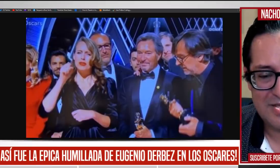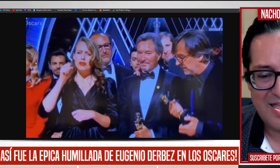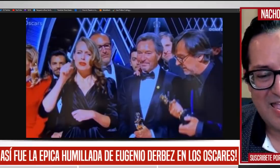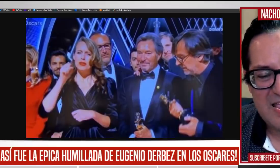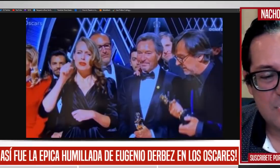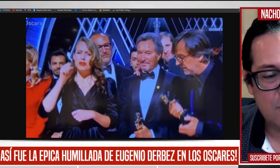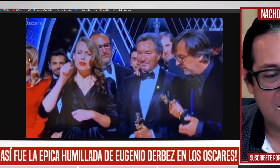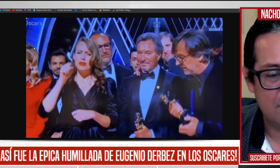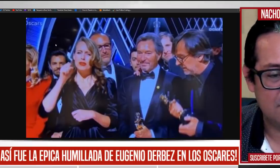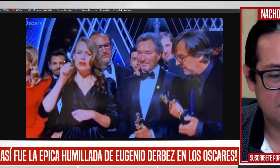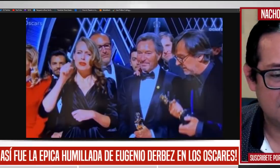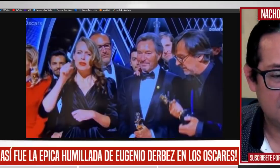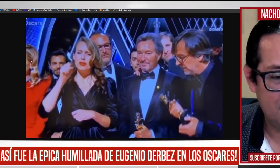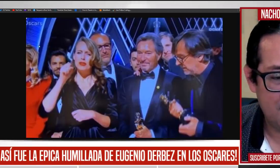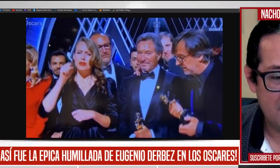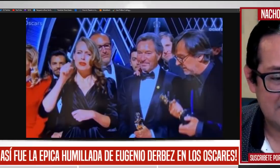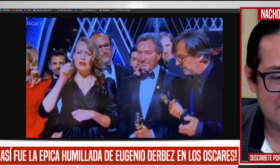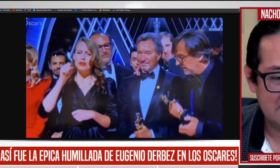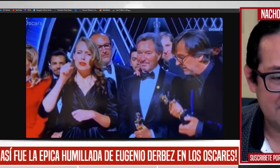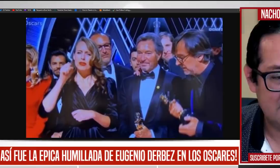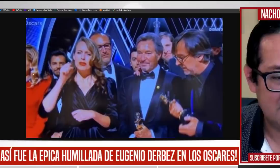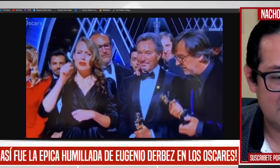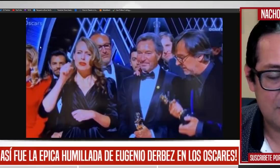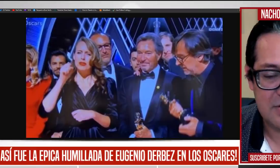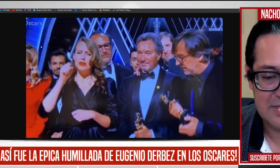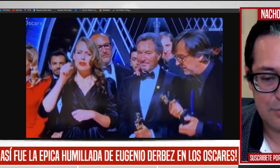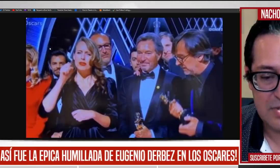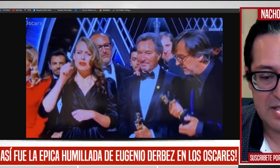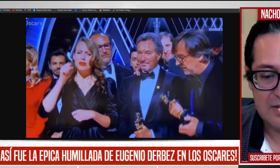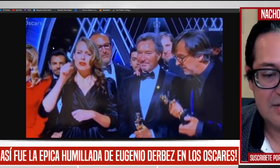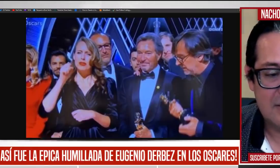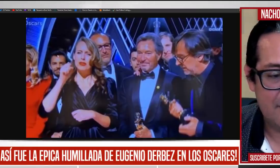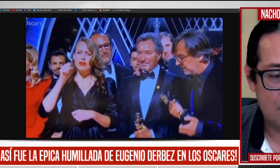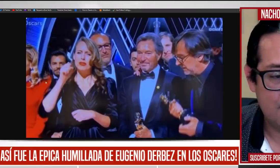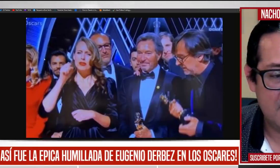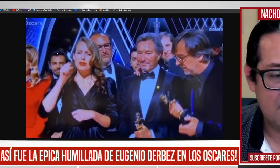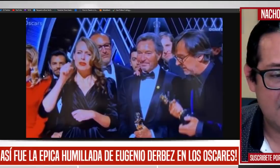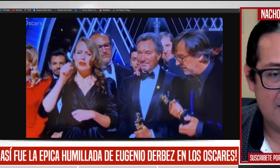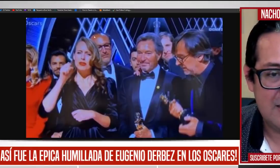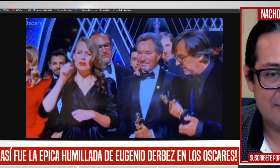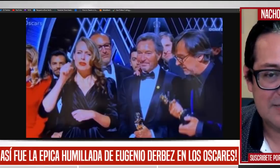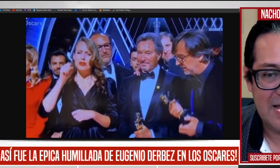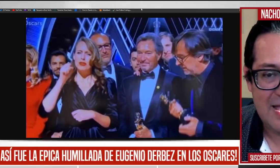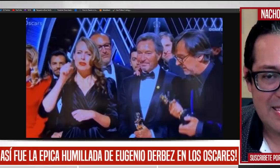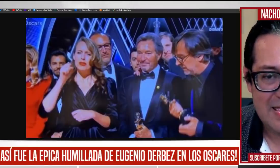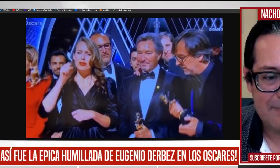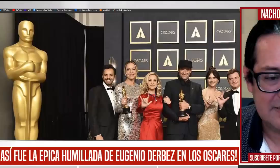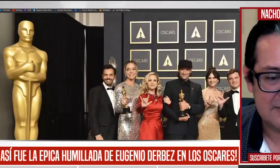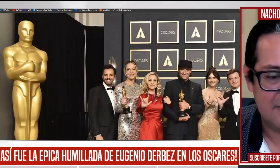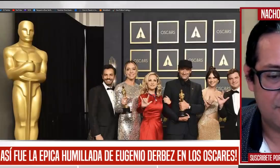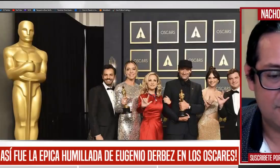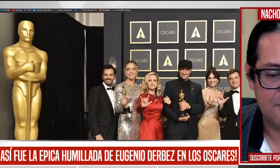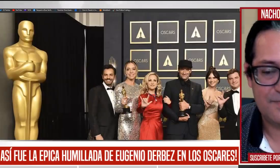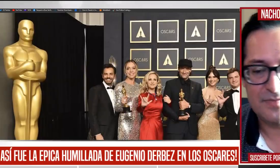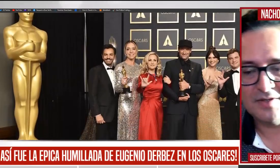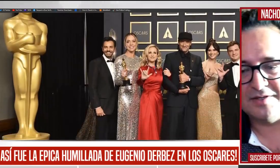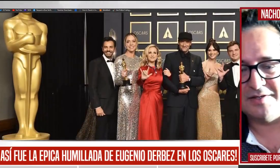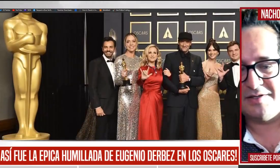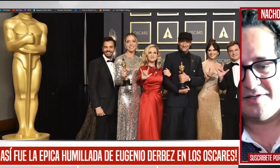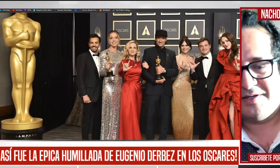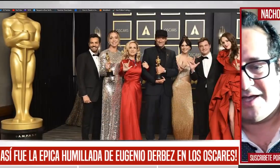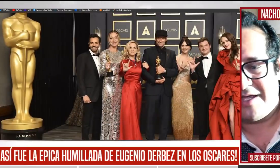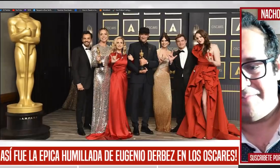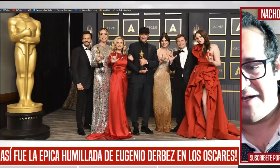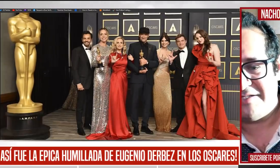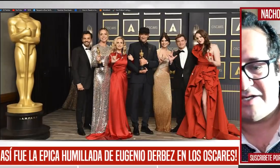e ignorado no posible que están haciendo las la estatuilla de mejor película y del best ahí aparece hasta el fondo